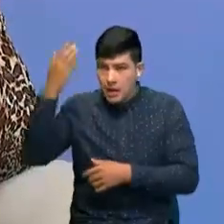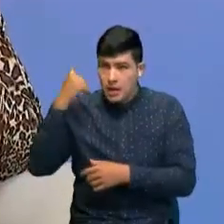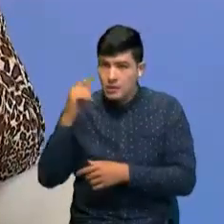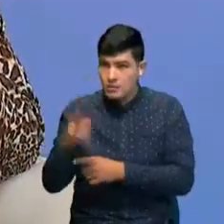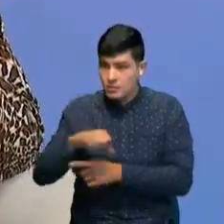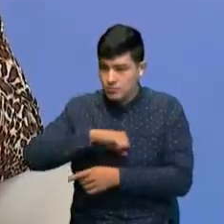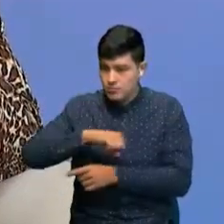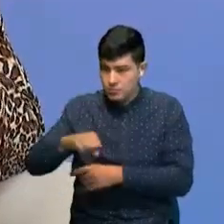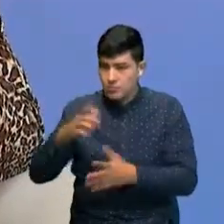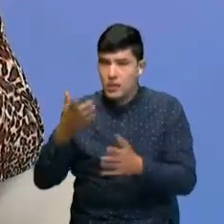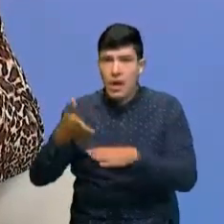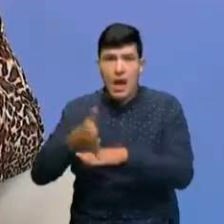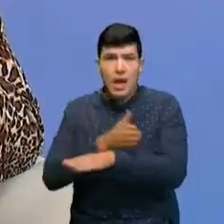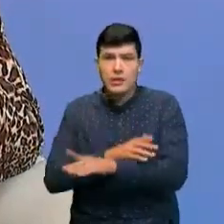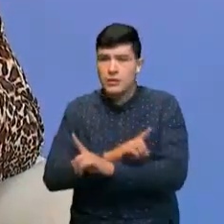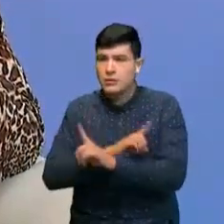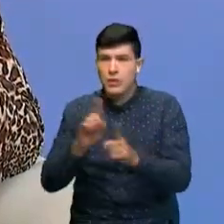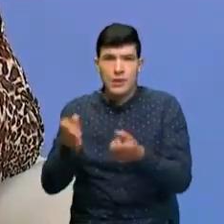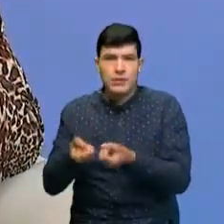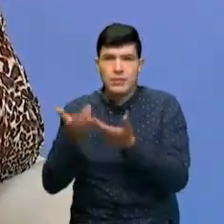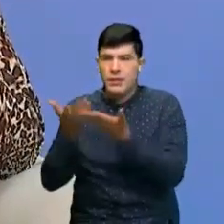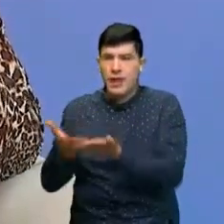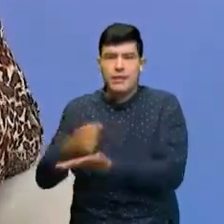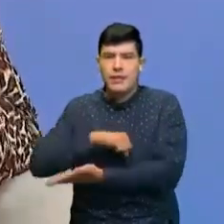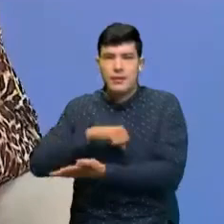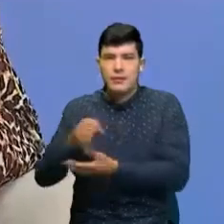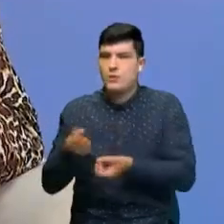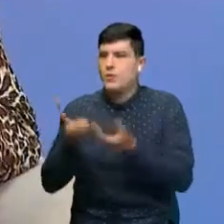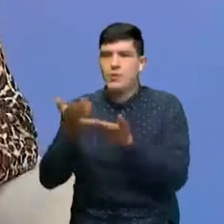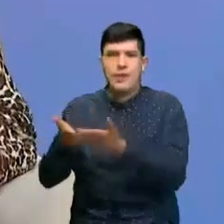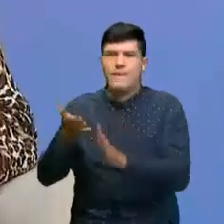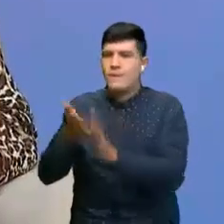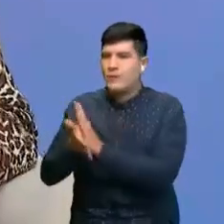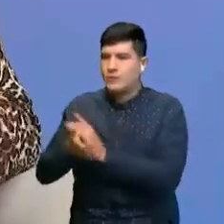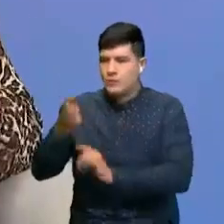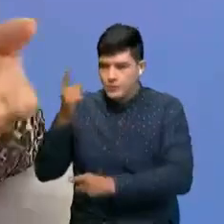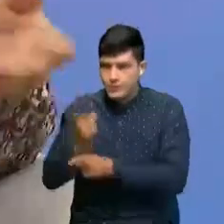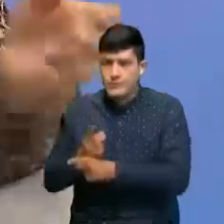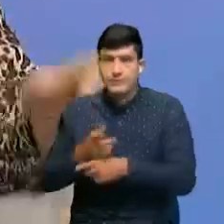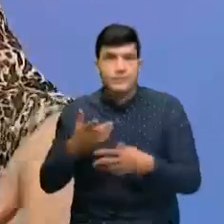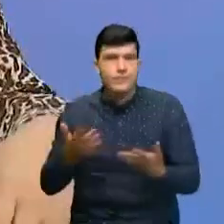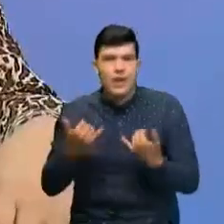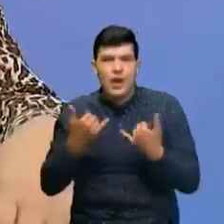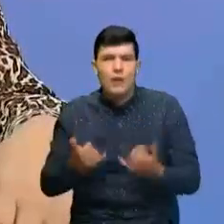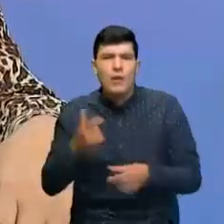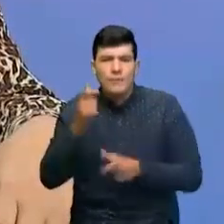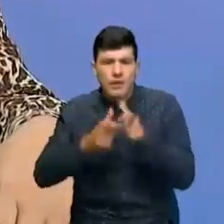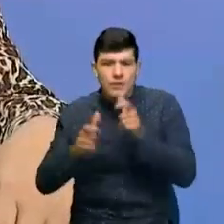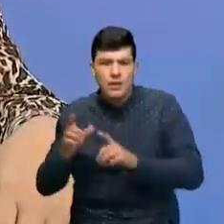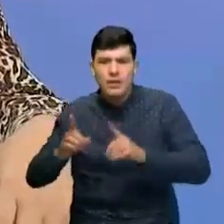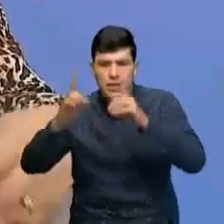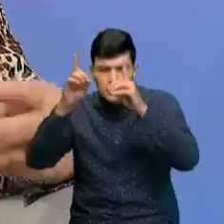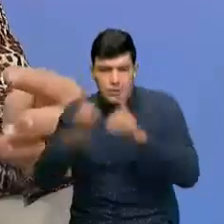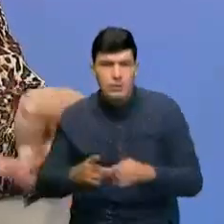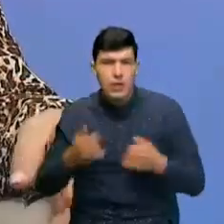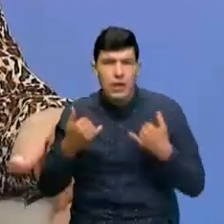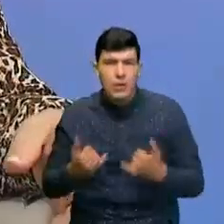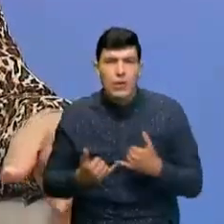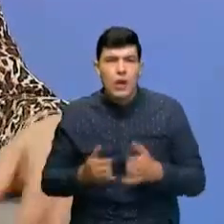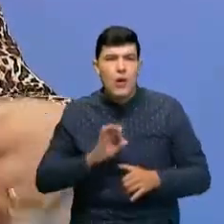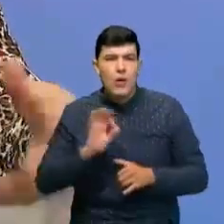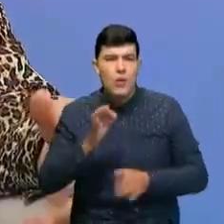tienen y del cual fueron prácticamente, no le dieron la información que era. Entonces, es que están decidiendo los tribunales,